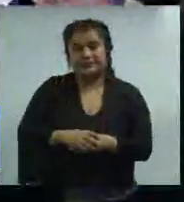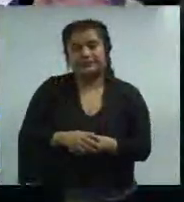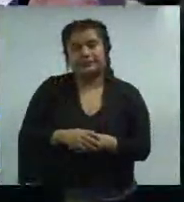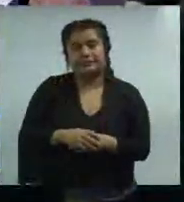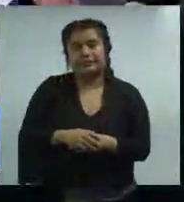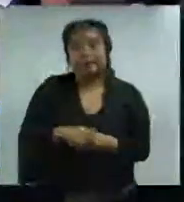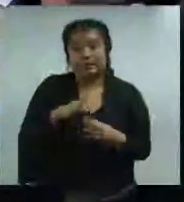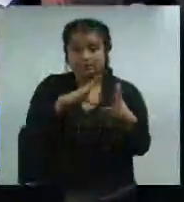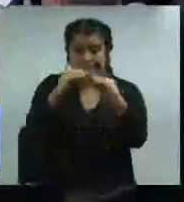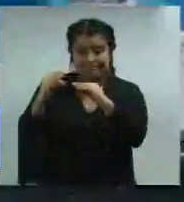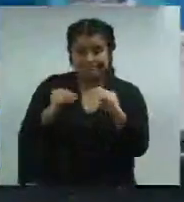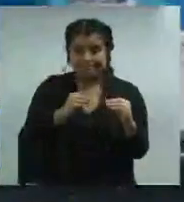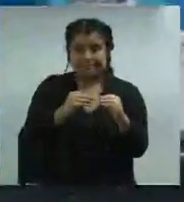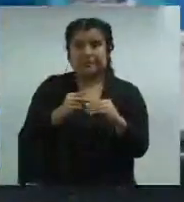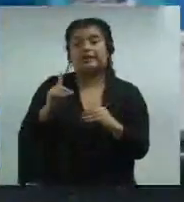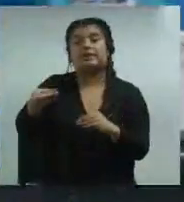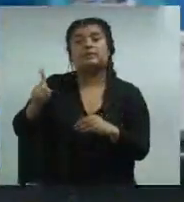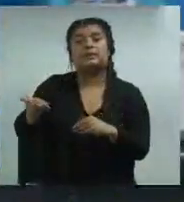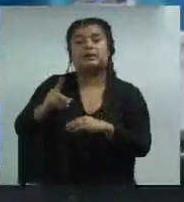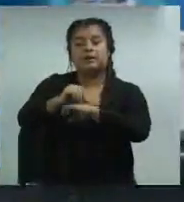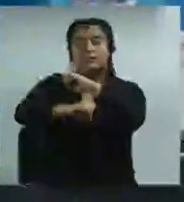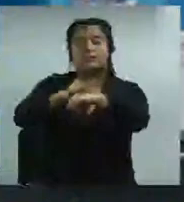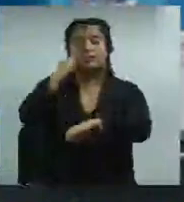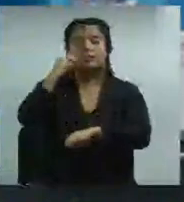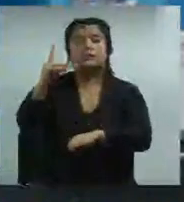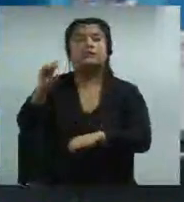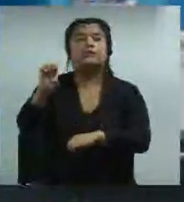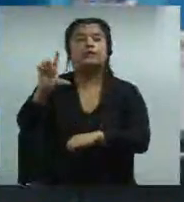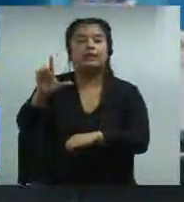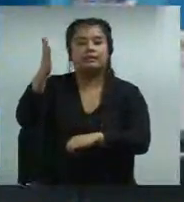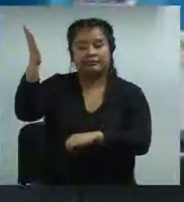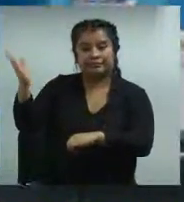Para la discusión tiene la palabra el diputado Fidel Reyes Lee.